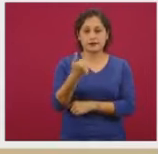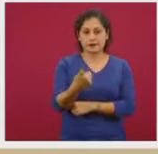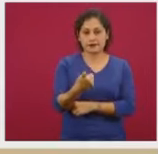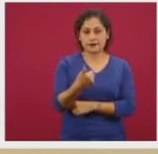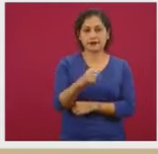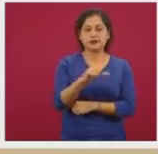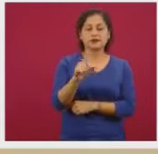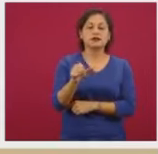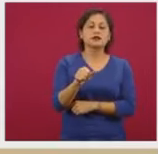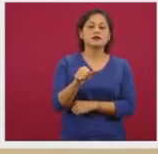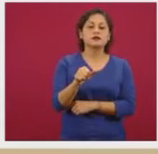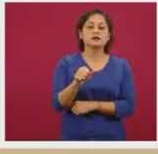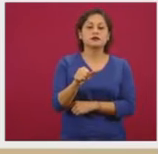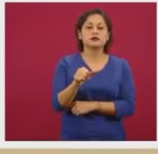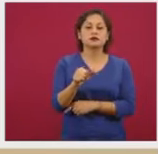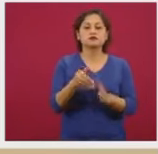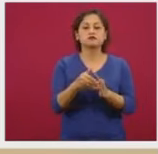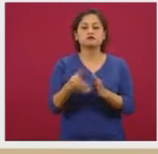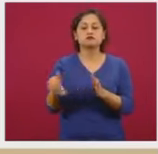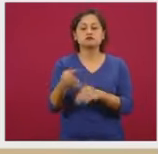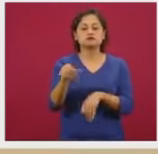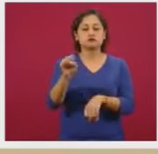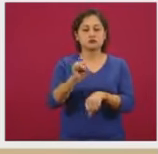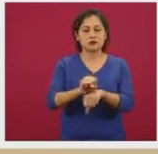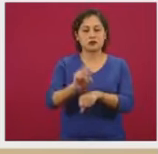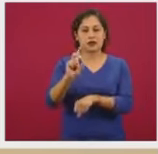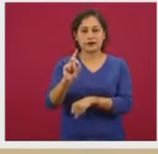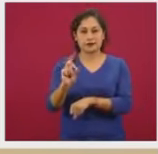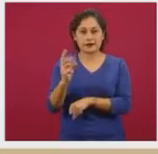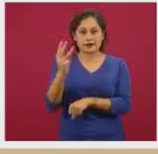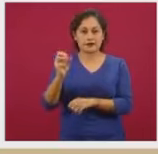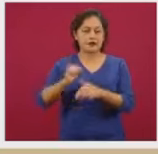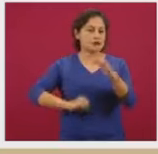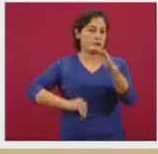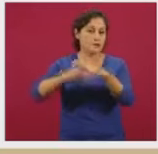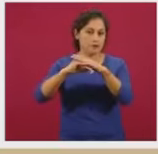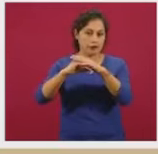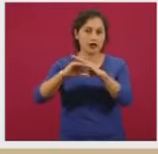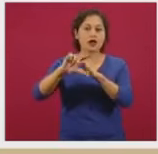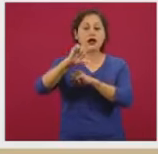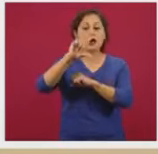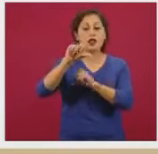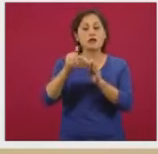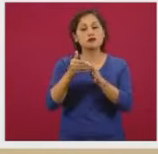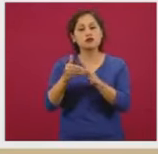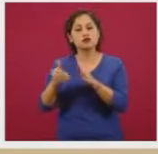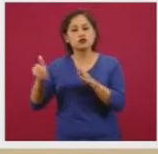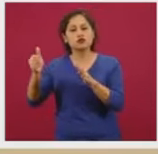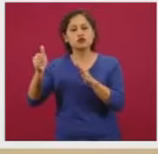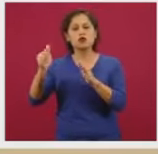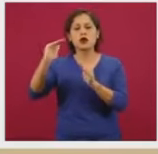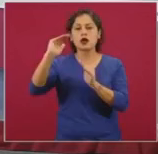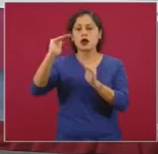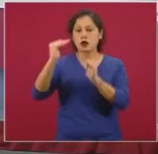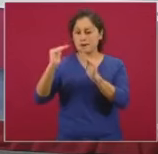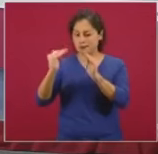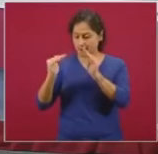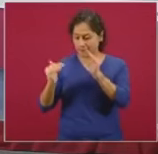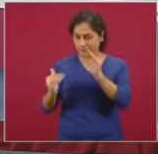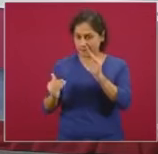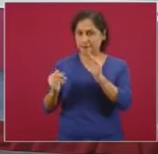un pico máximo más o menos en la semana 33 y a partir de ahí ha tenido un descenso en donde ya prácticamente